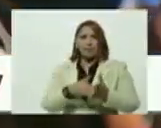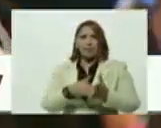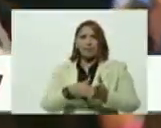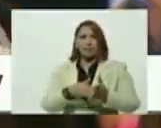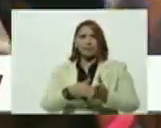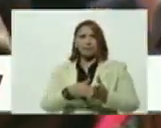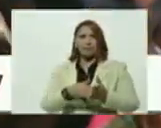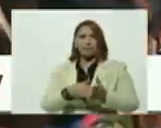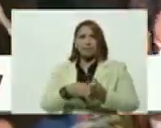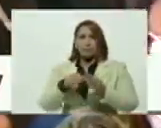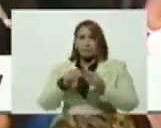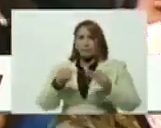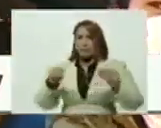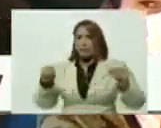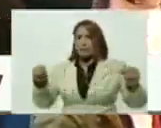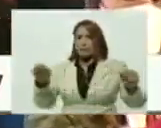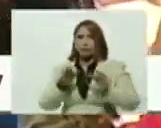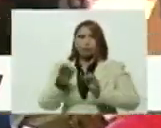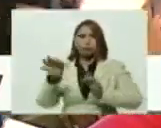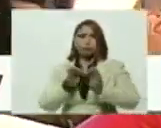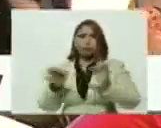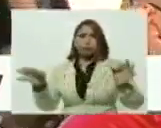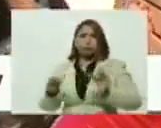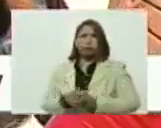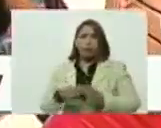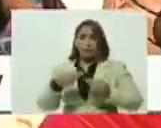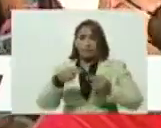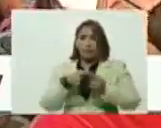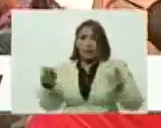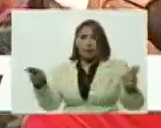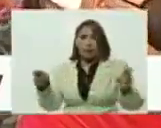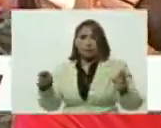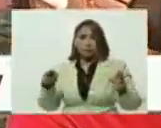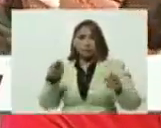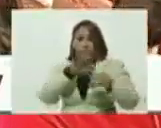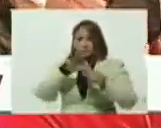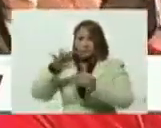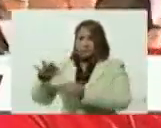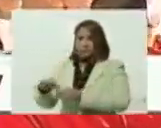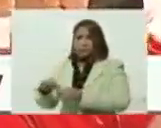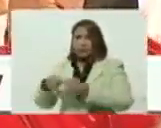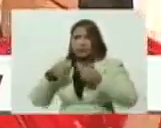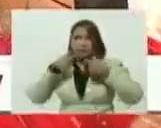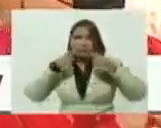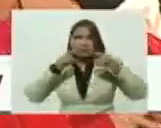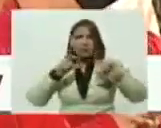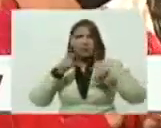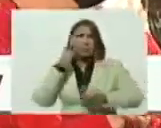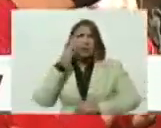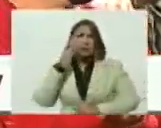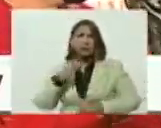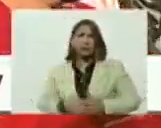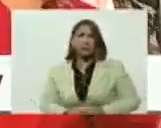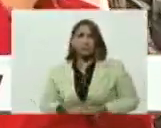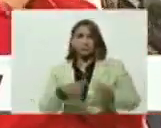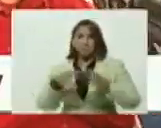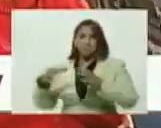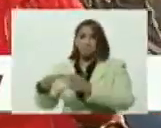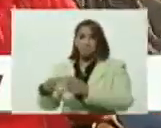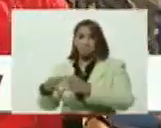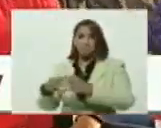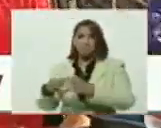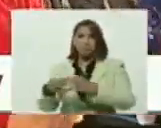amarillo en apoyo con productores del sector público y privado, haciendo